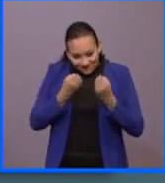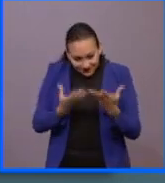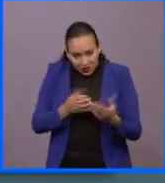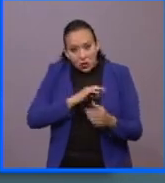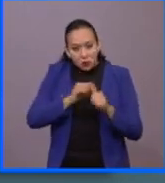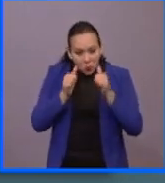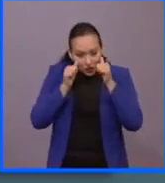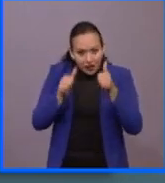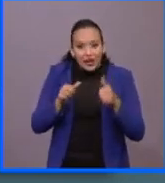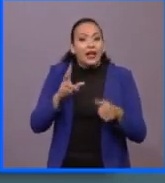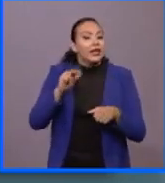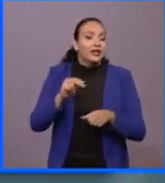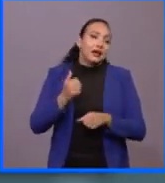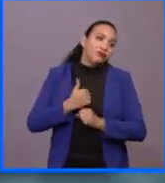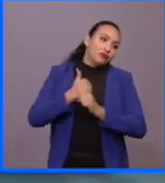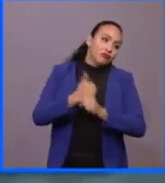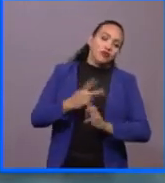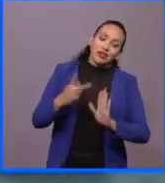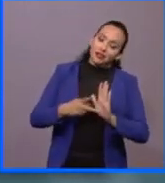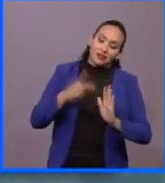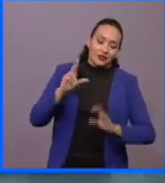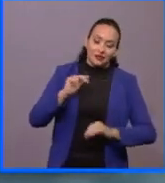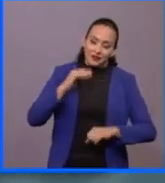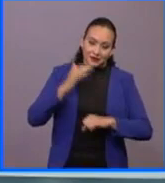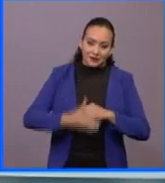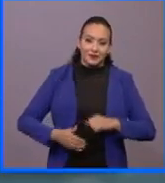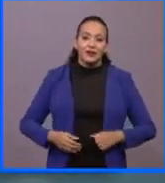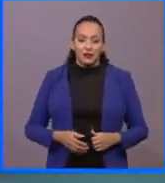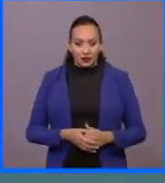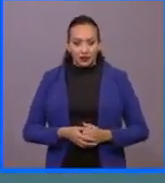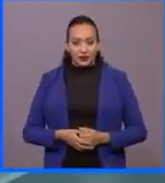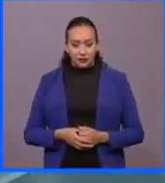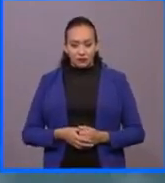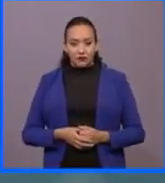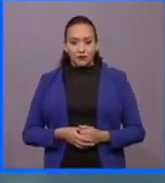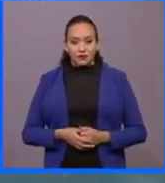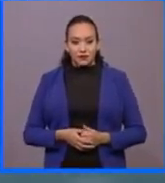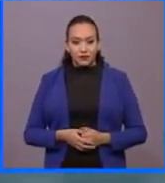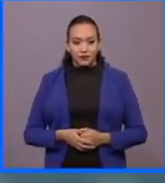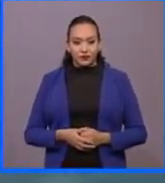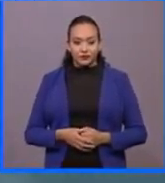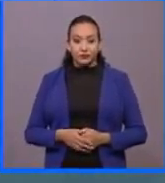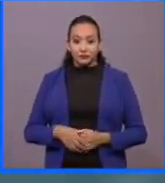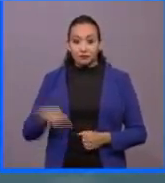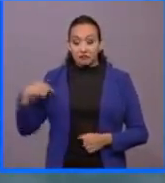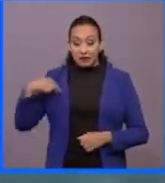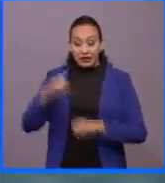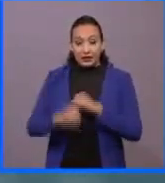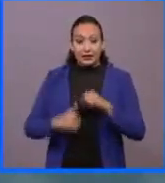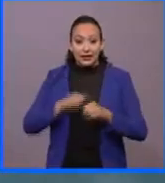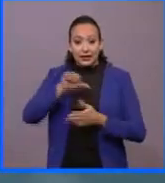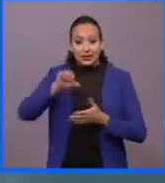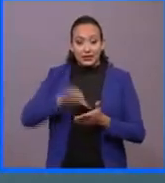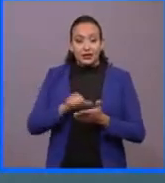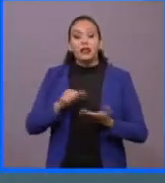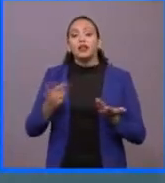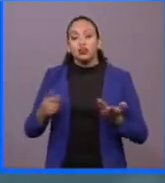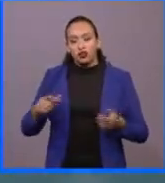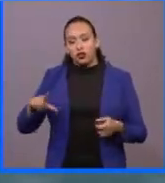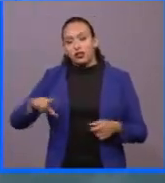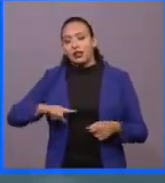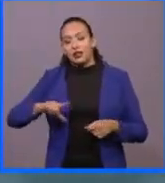deban revivir el dolor de sus testimonios constantemente. En lo que va del año, el Centro Estatal de